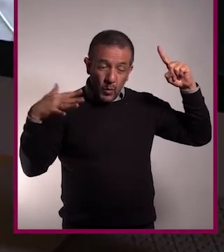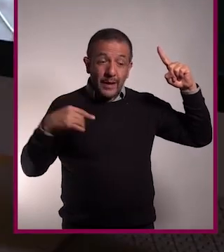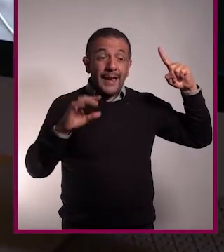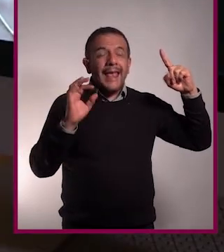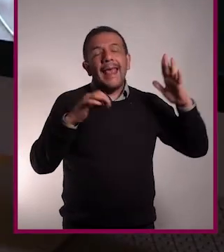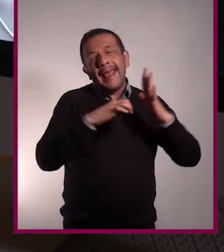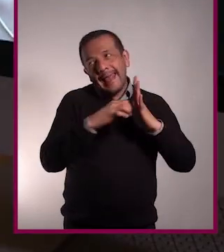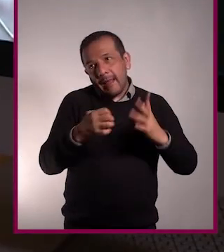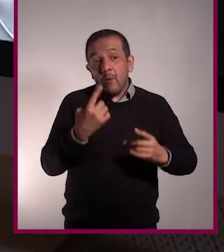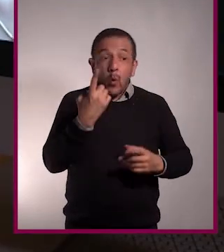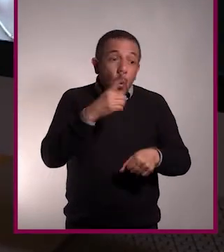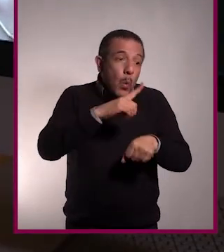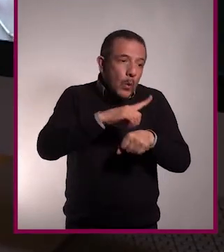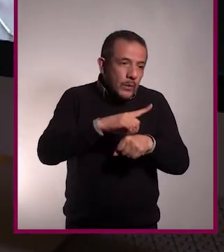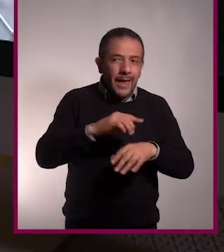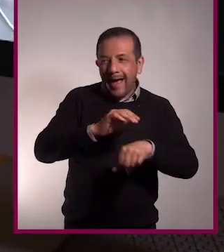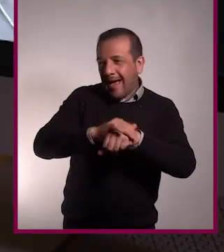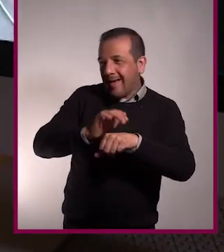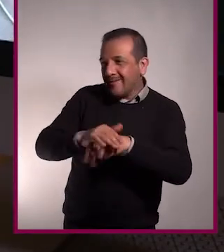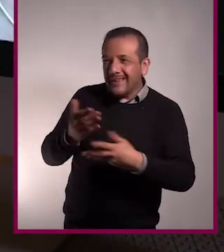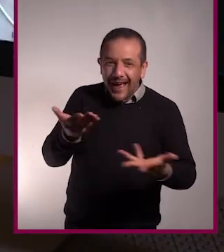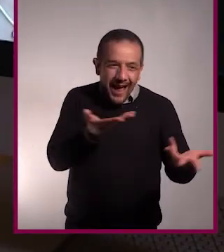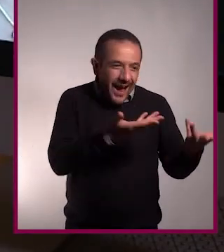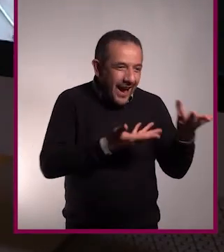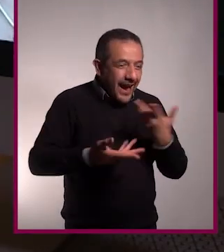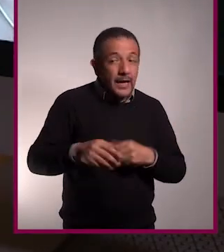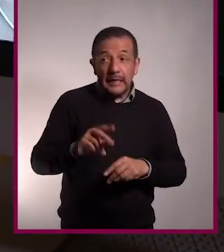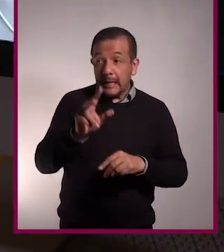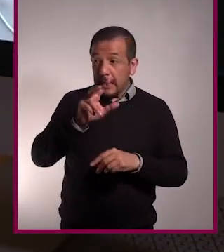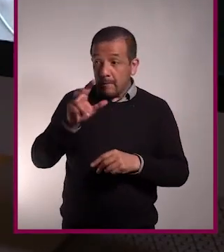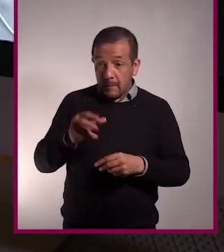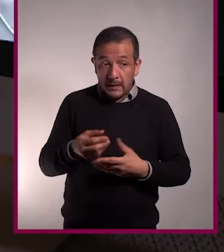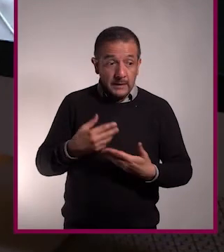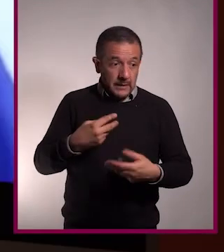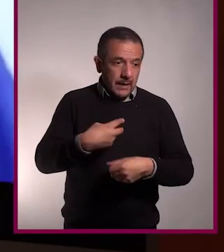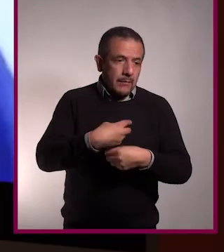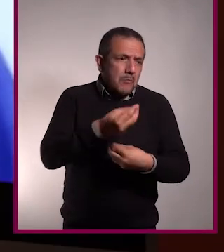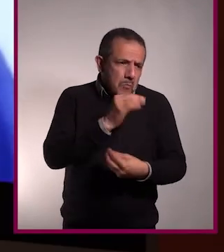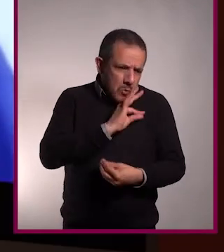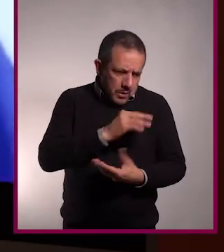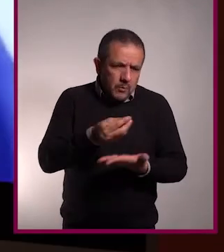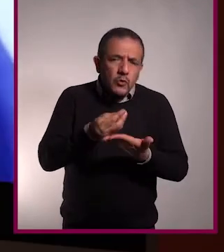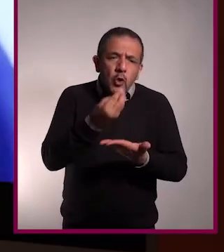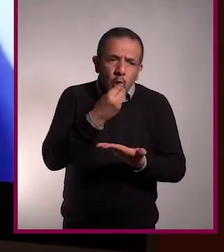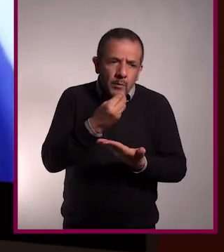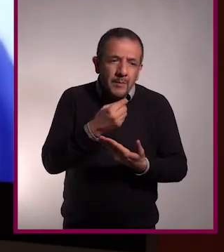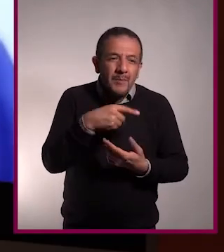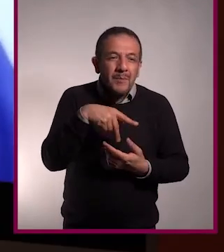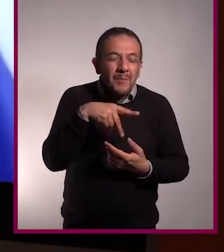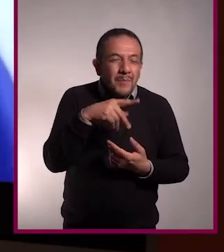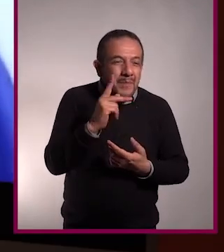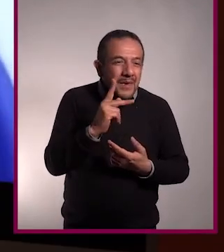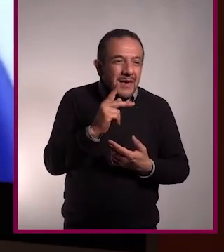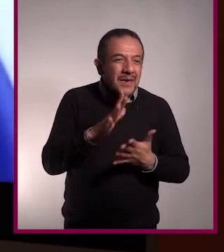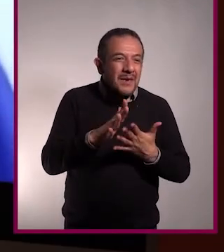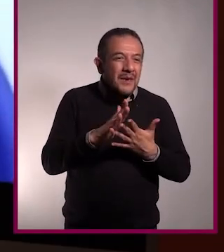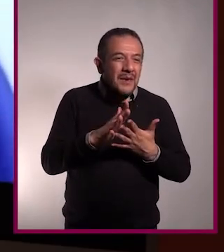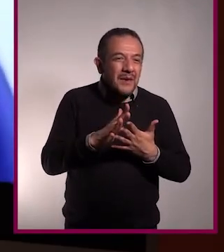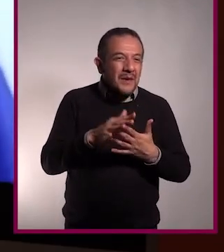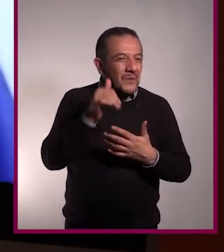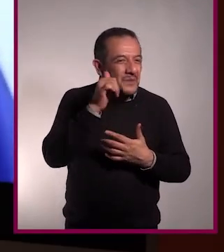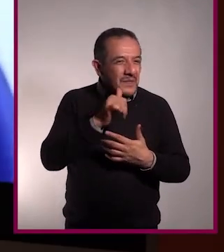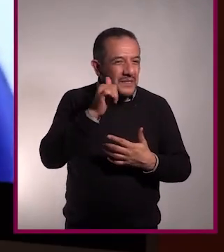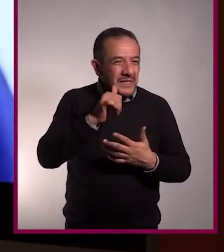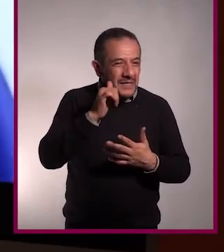desde luego que si un día estamos con los amigos y bueno, nos invitan una pizza, pues sí, podemos comerla, pero tratar de que